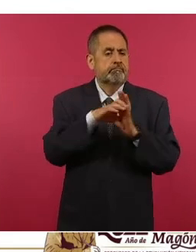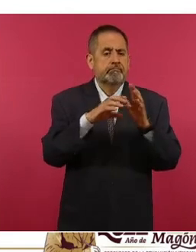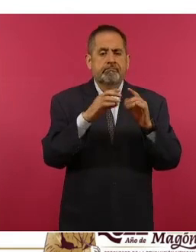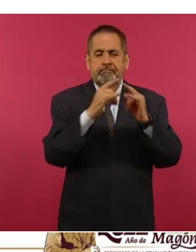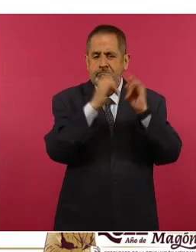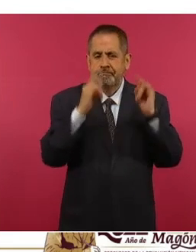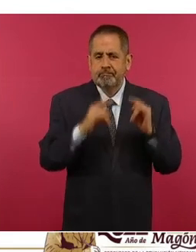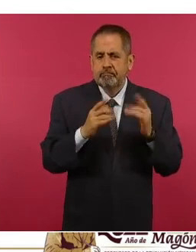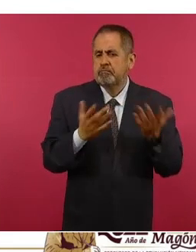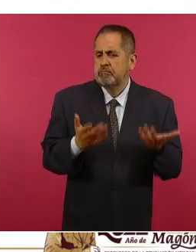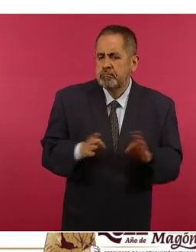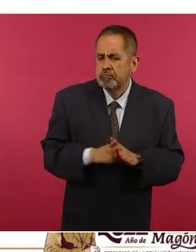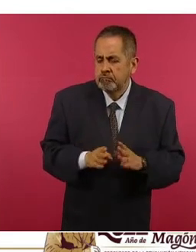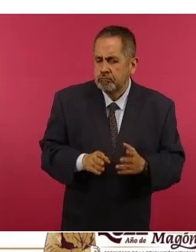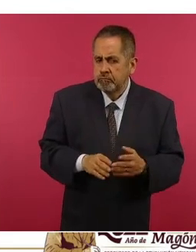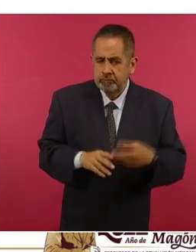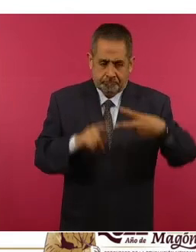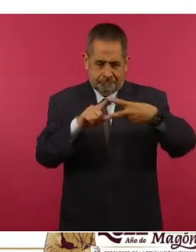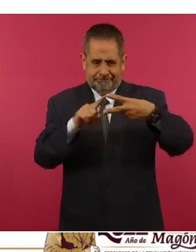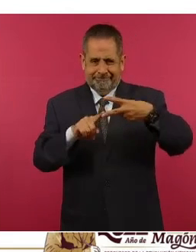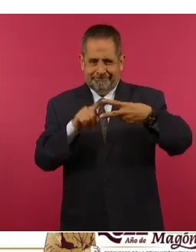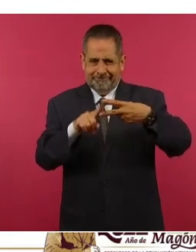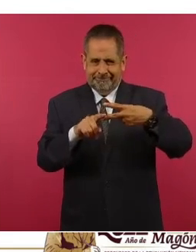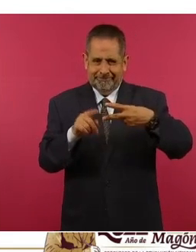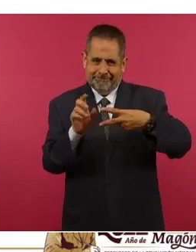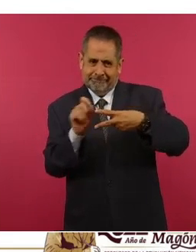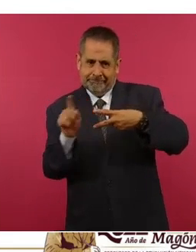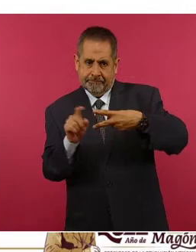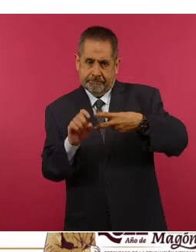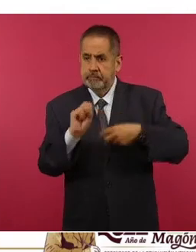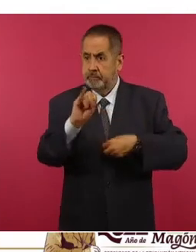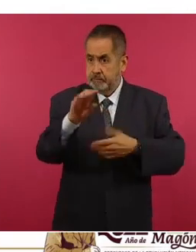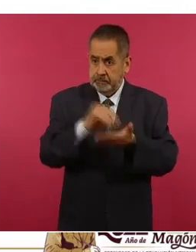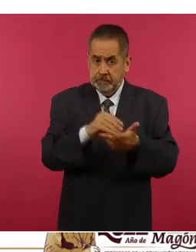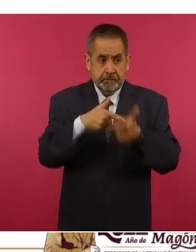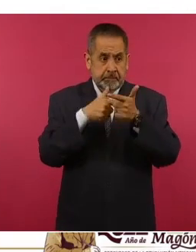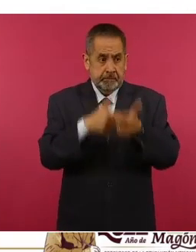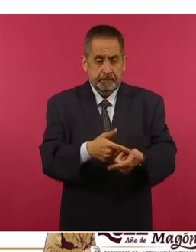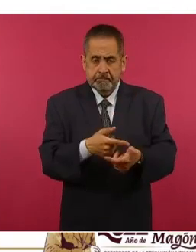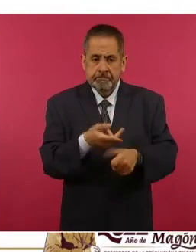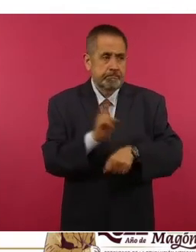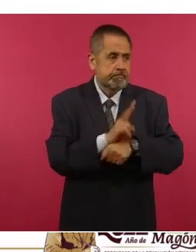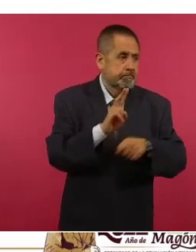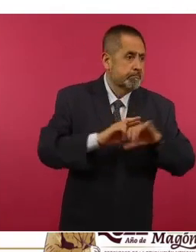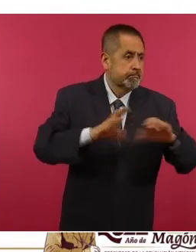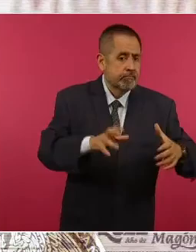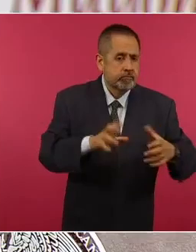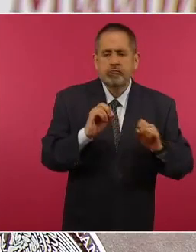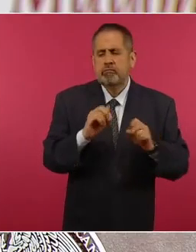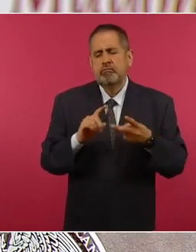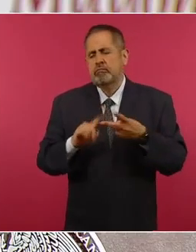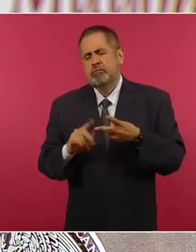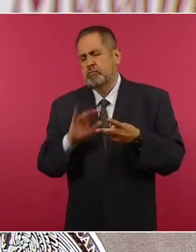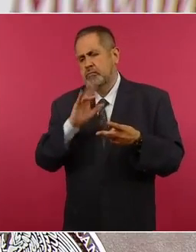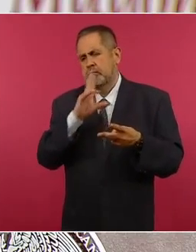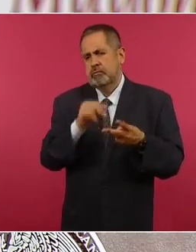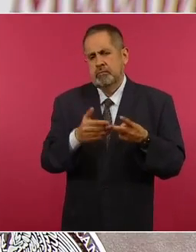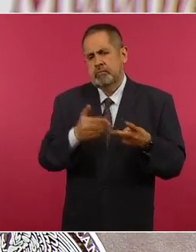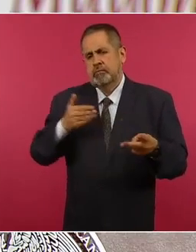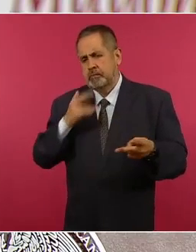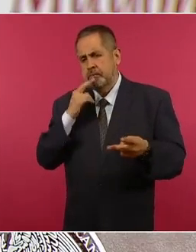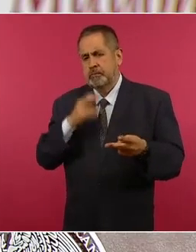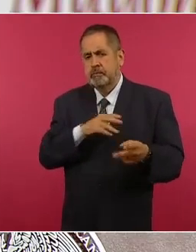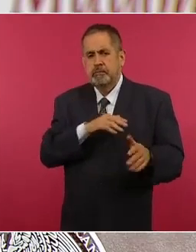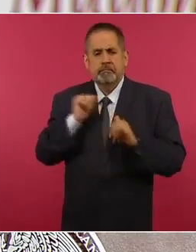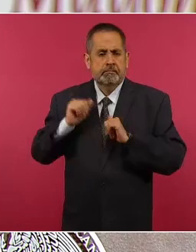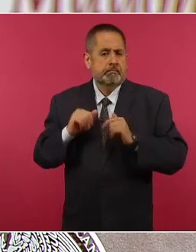hasta 2028 o no que regresen a sus cuarteles en marzo del 2024? Finalmente,